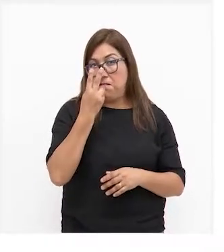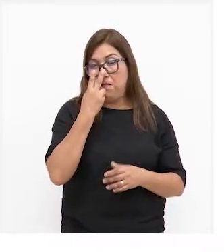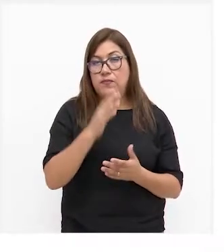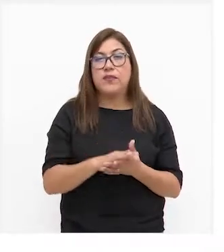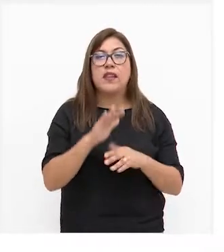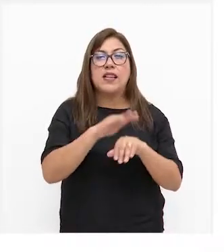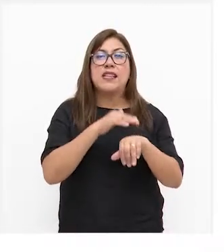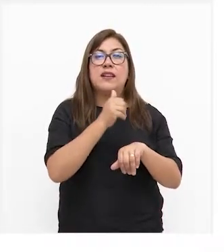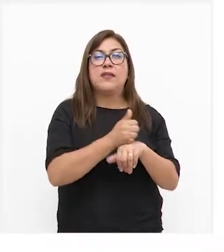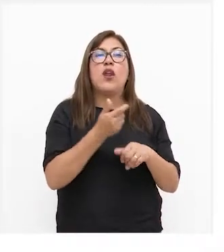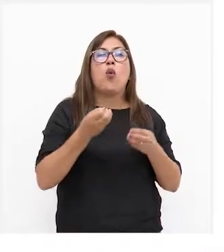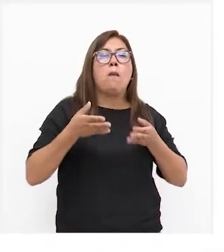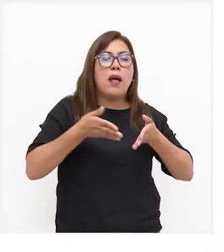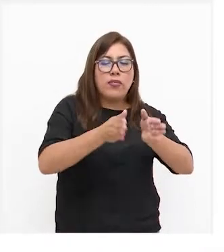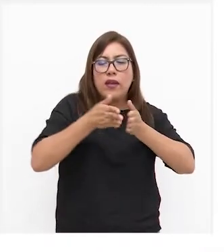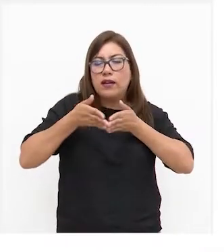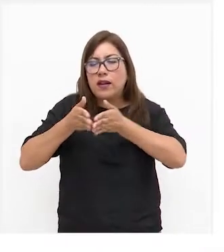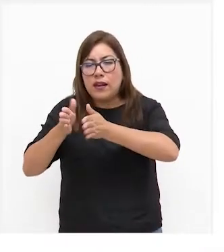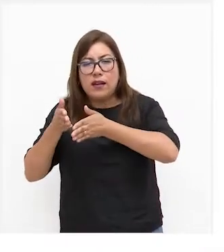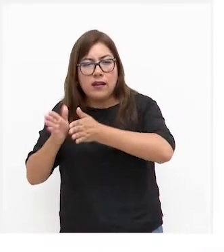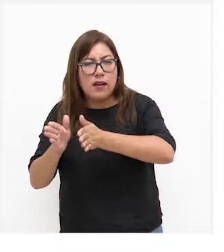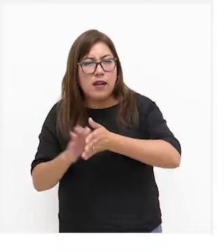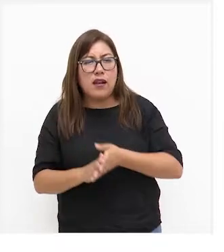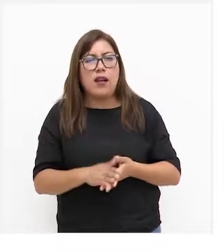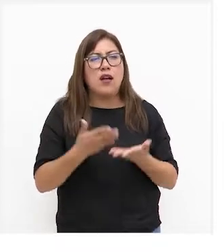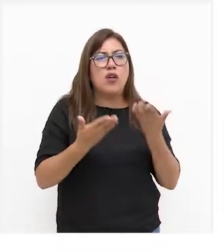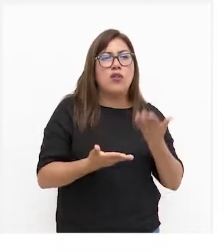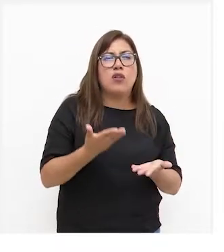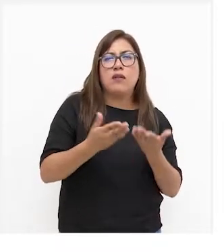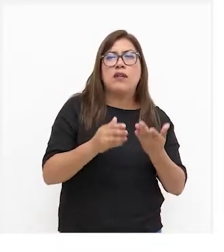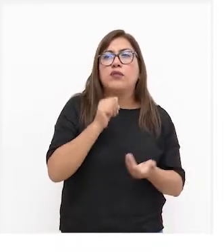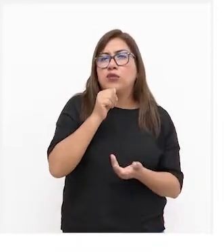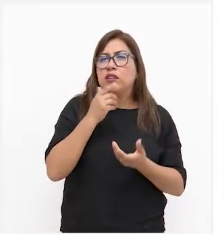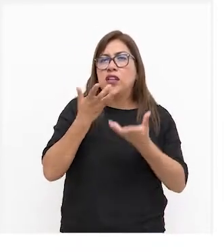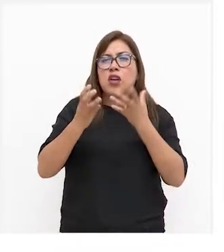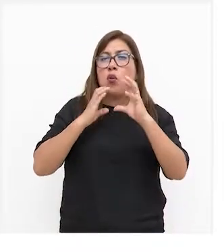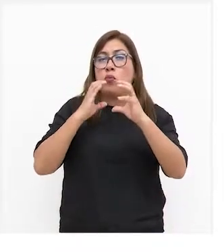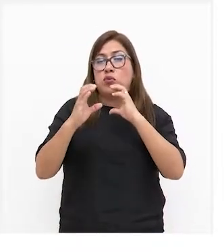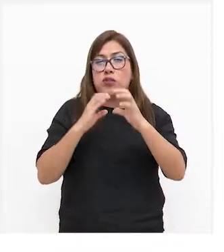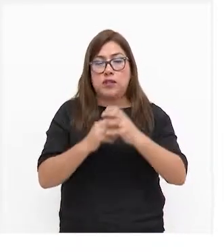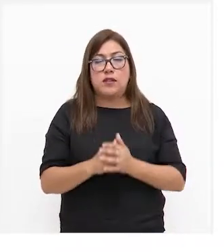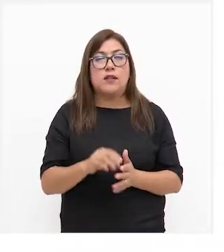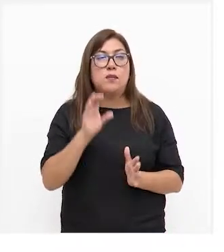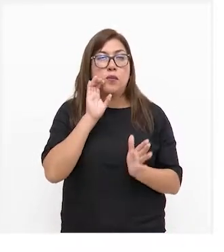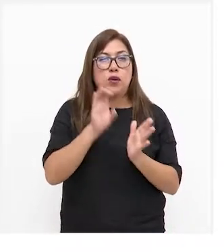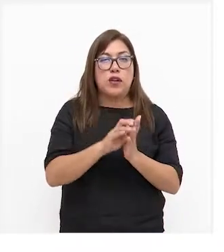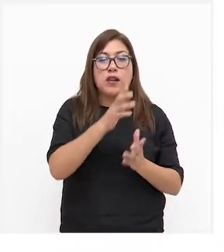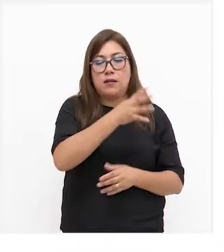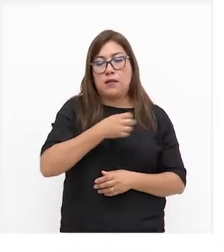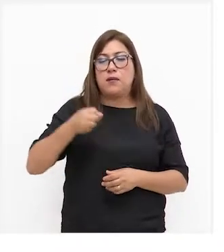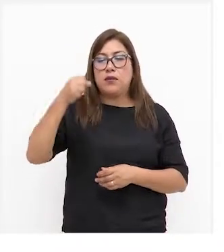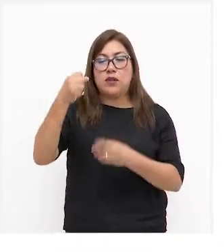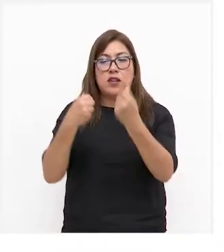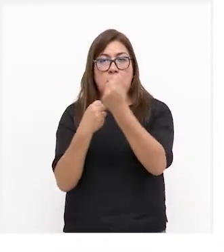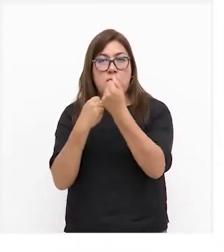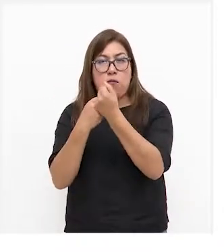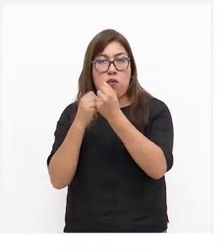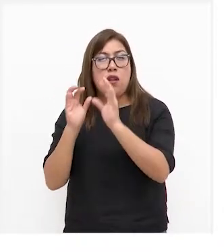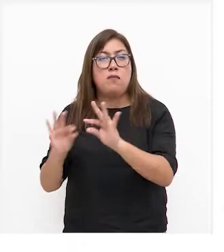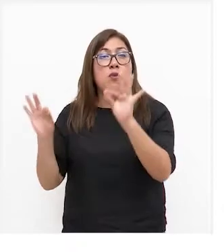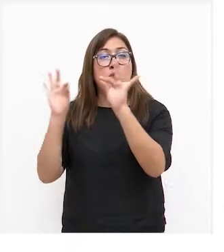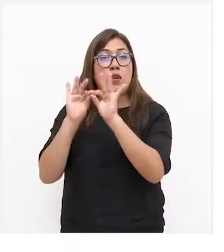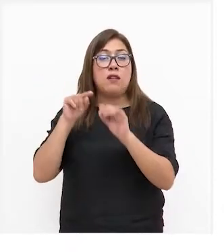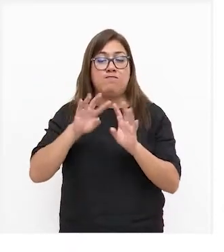Veamos el establecimiento de canales no convencionales de comunicación. En el caso de las designaciones de apoyo